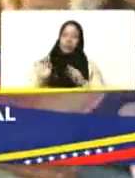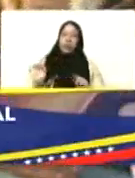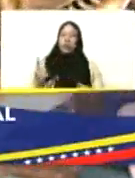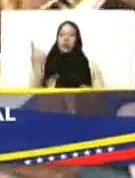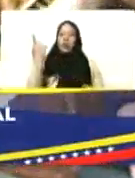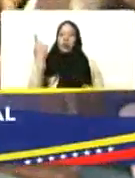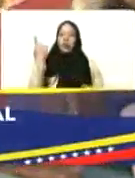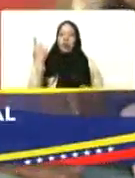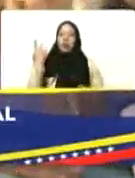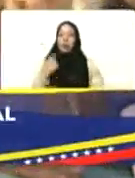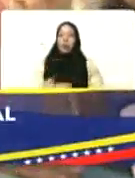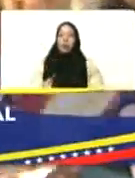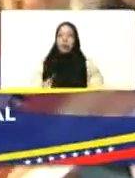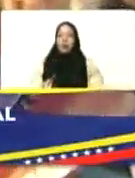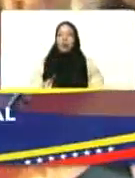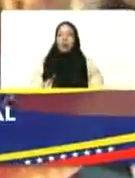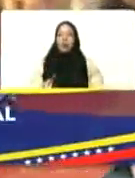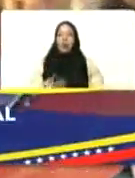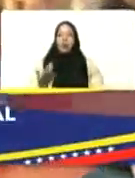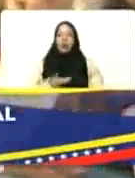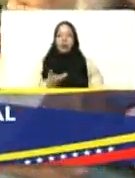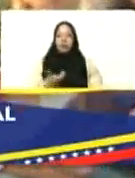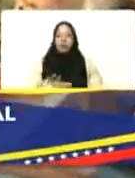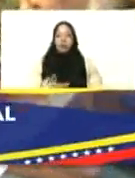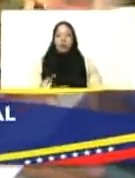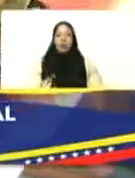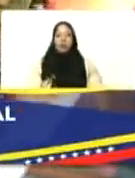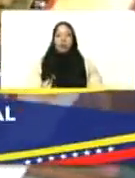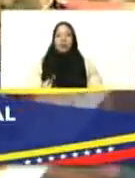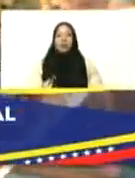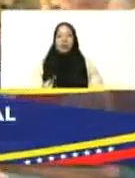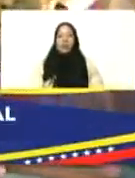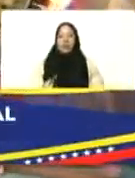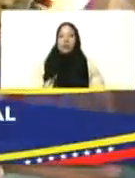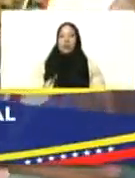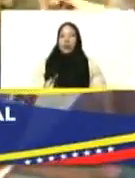primero la alcaldesa de Morón.